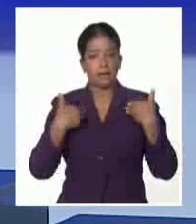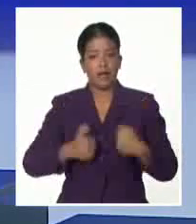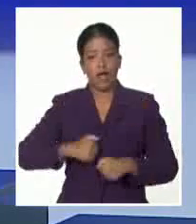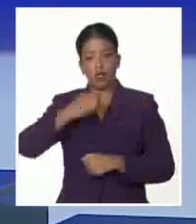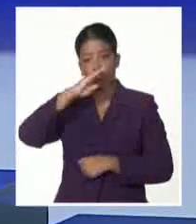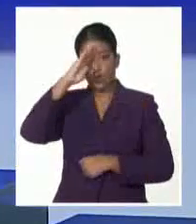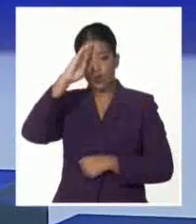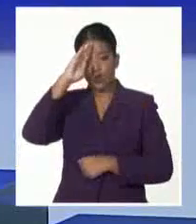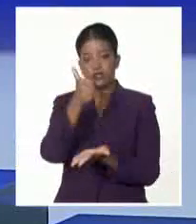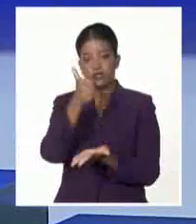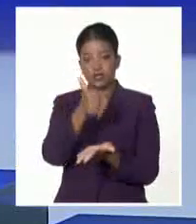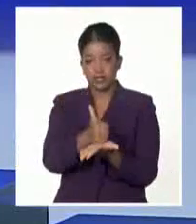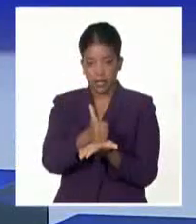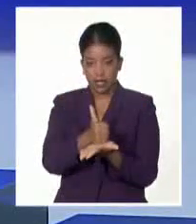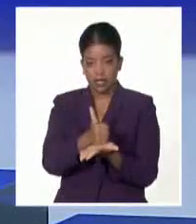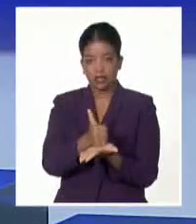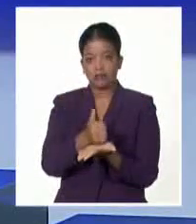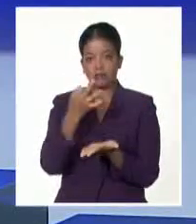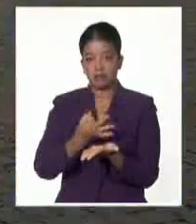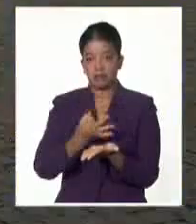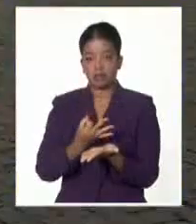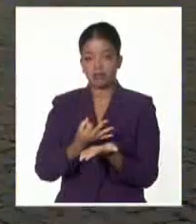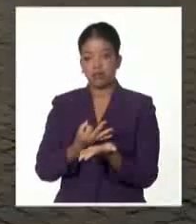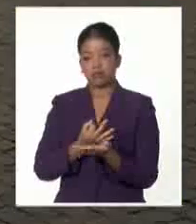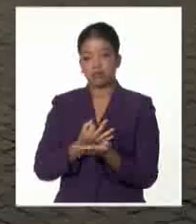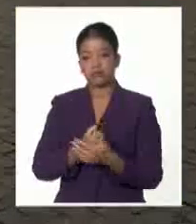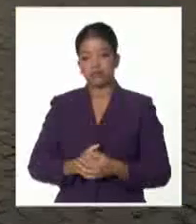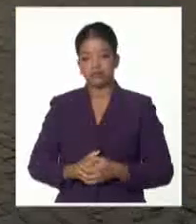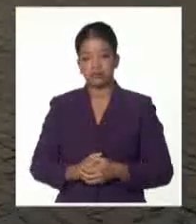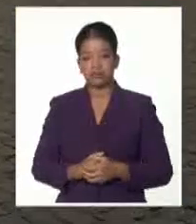Sede, René Juan Mojica Cantelar.